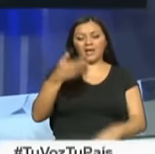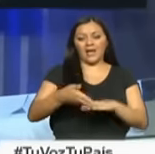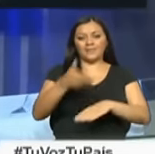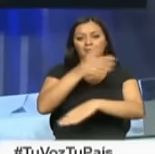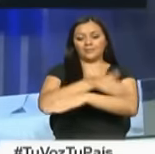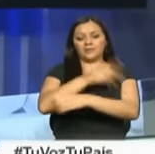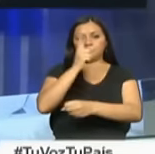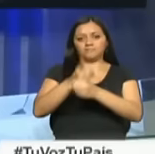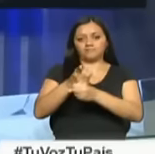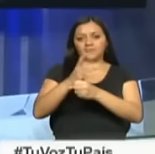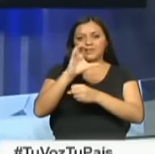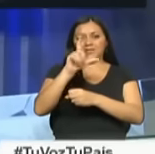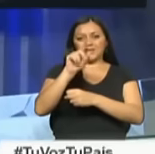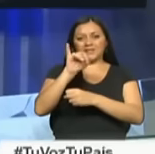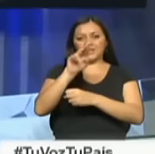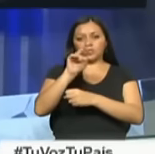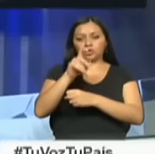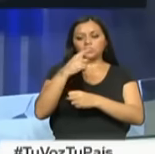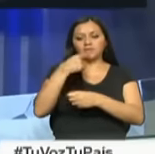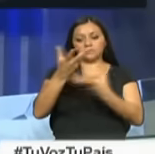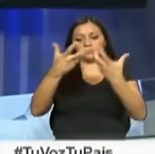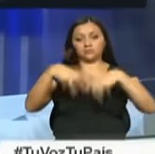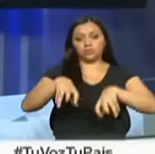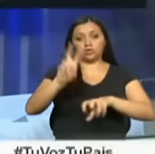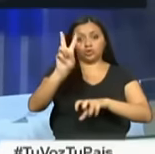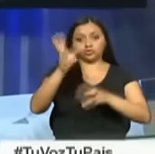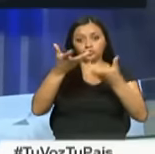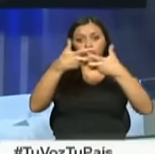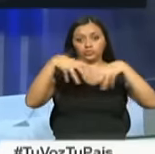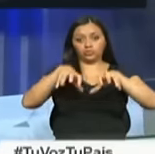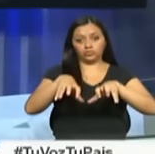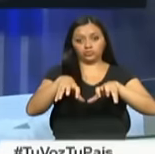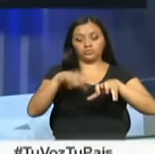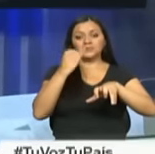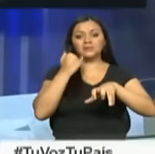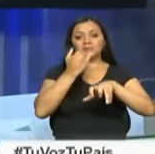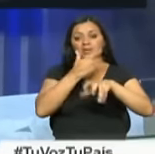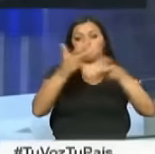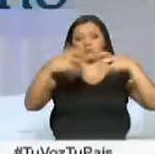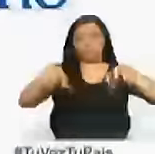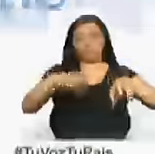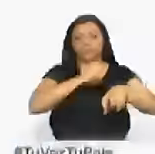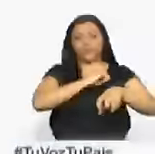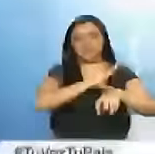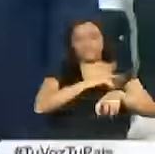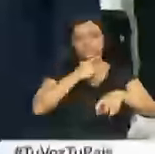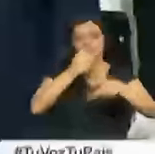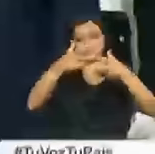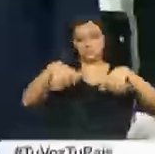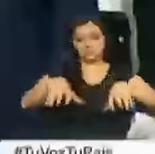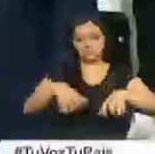de dos estados como la única solución al conflicto entre palestinos e israelíes.